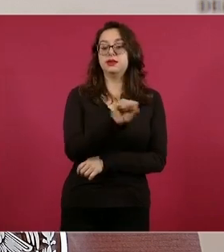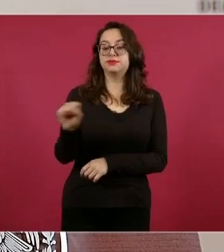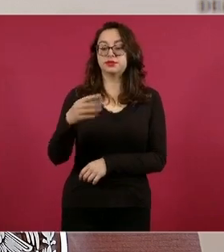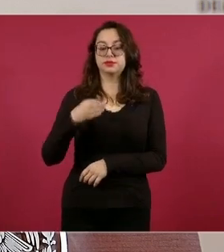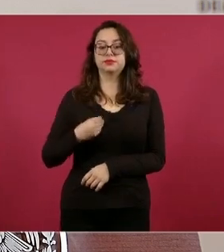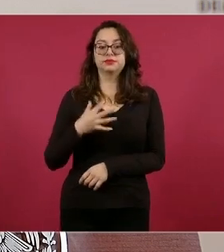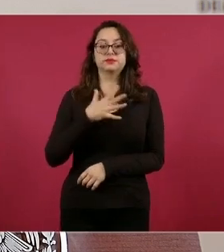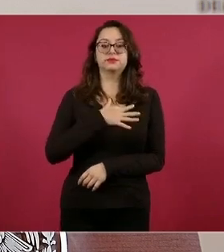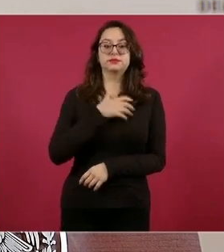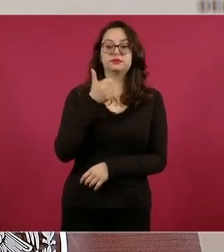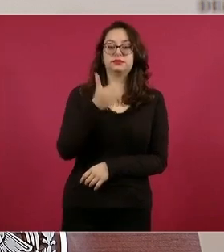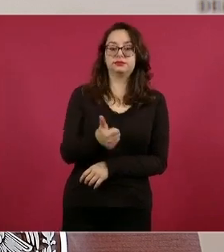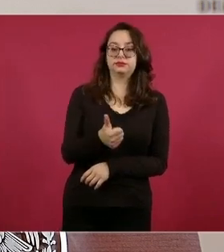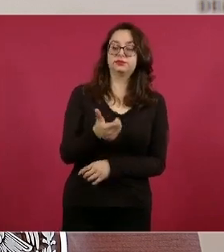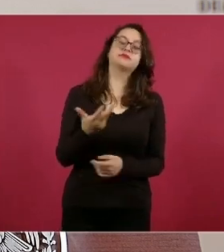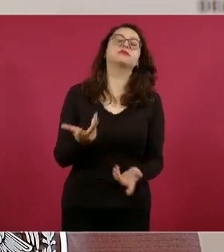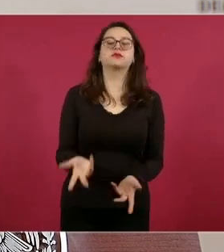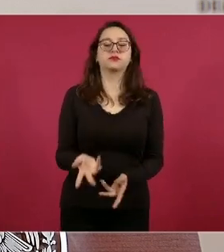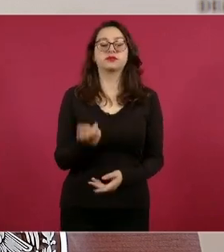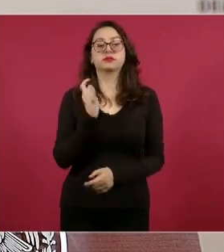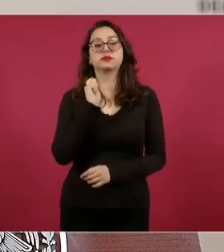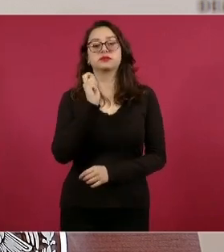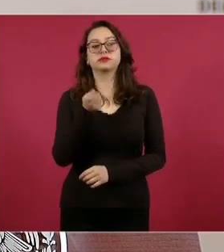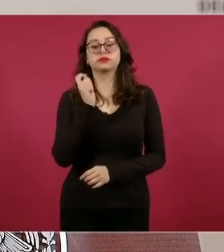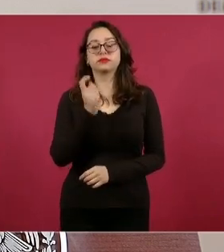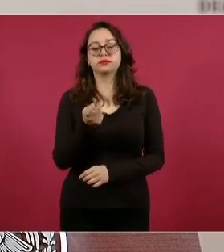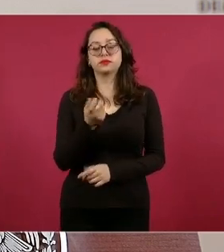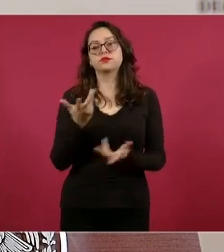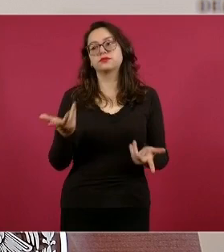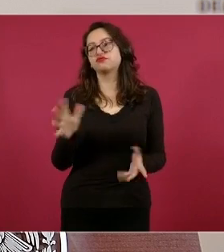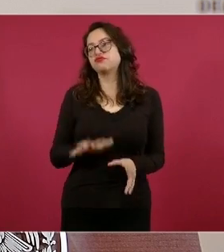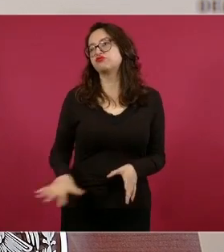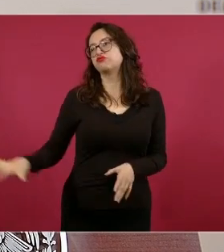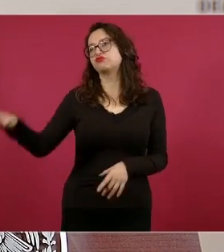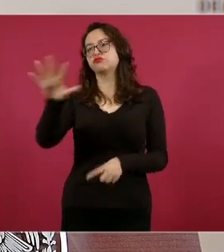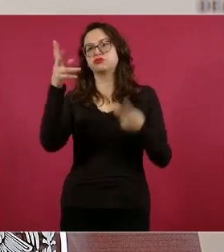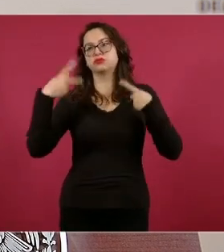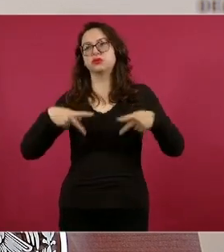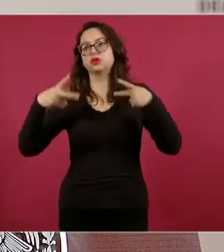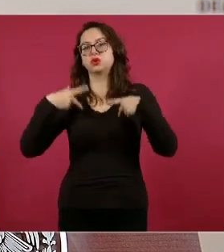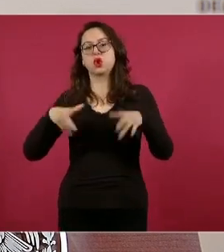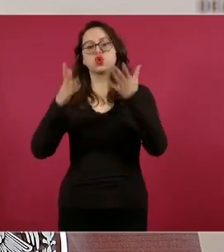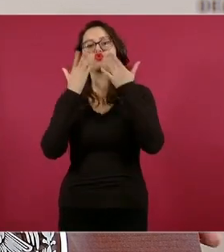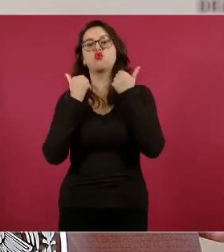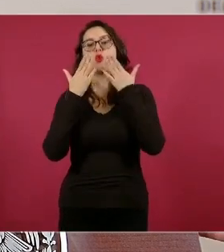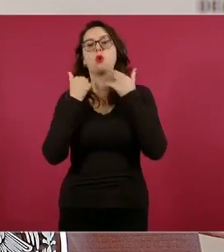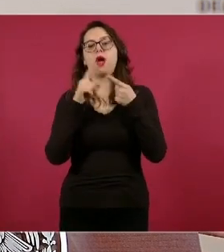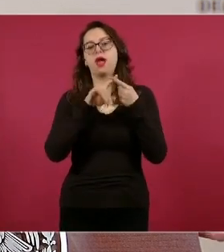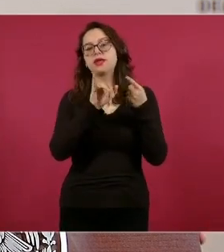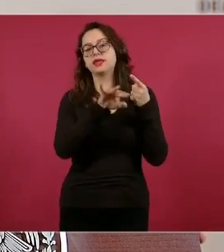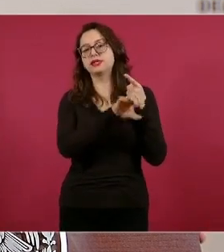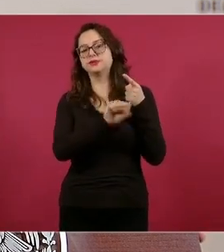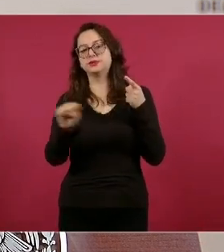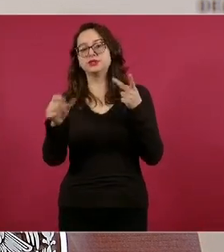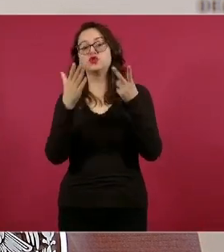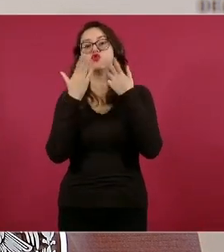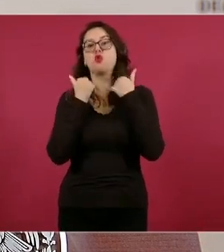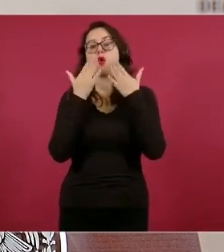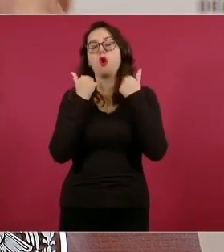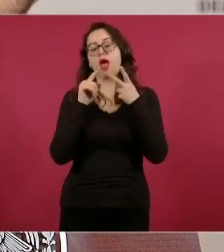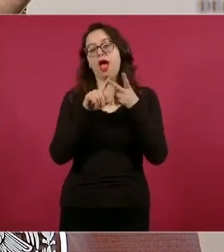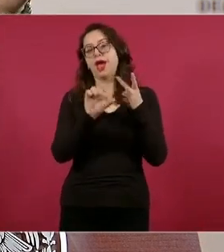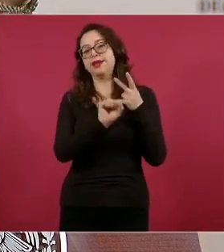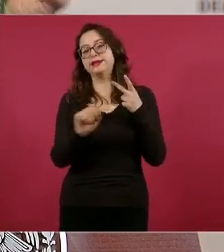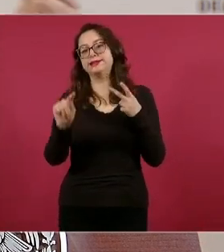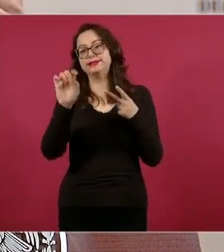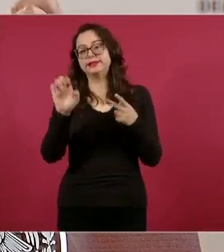Transformación para las personas sin seguridad social, que justamente lo que busca es garantizar lo que ahora dirá la Constitución,